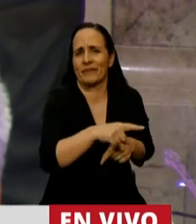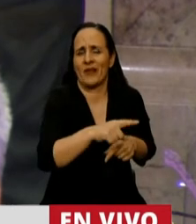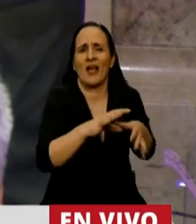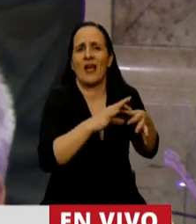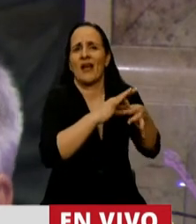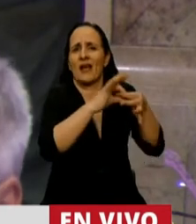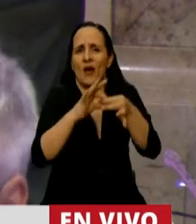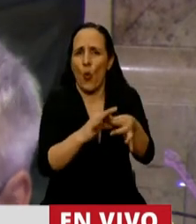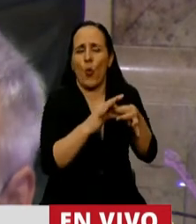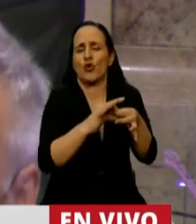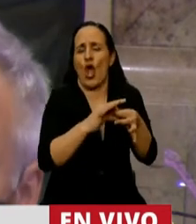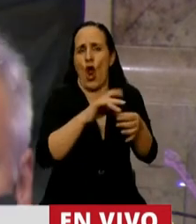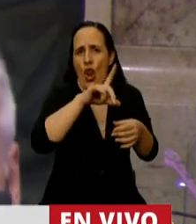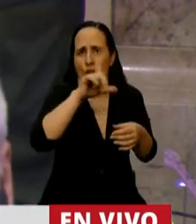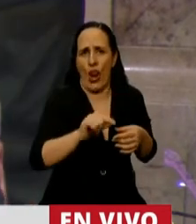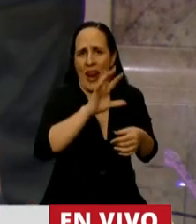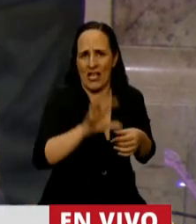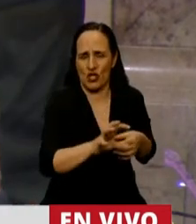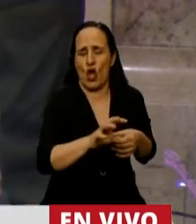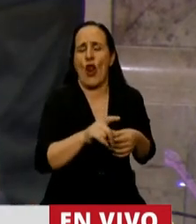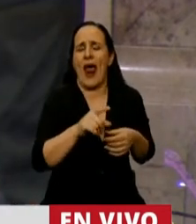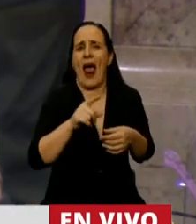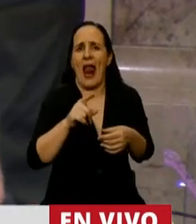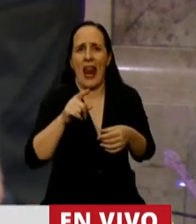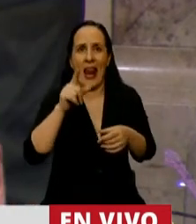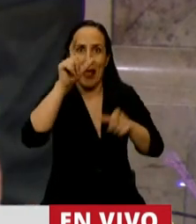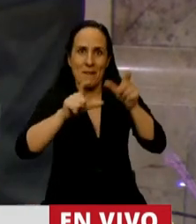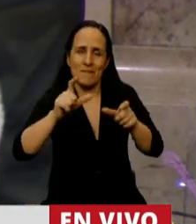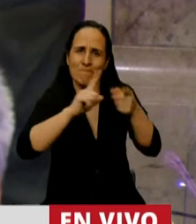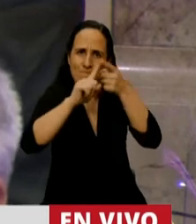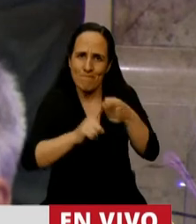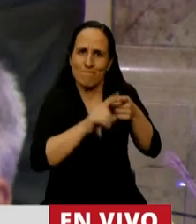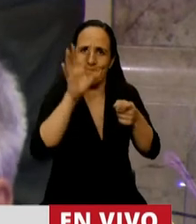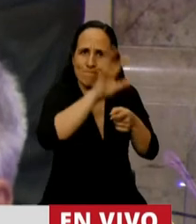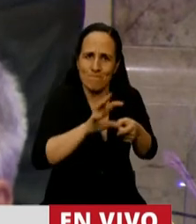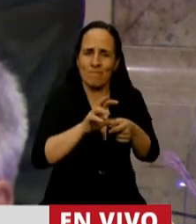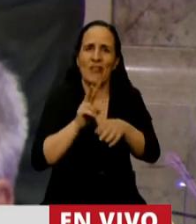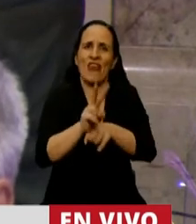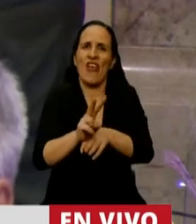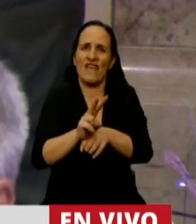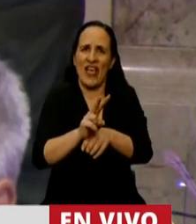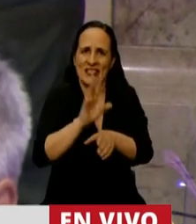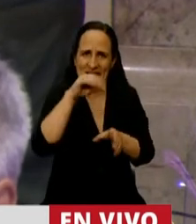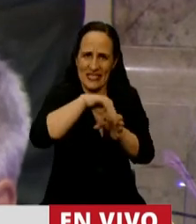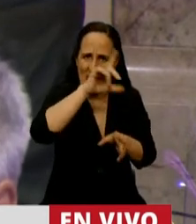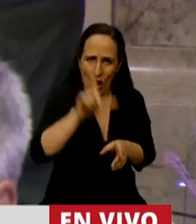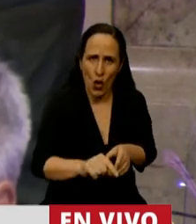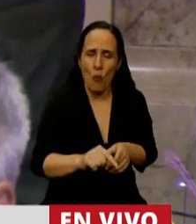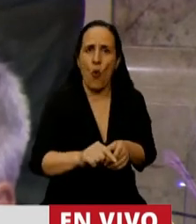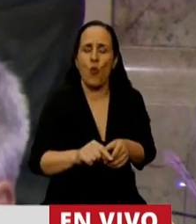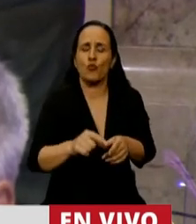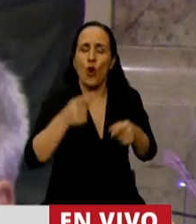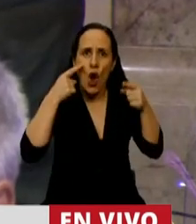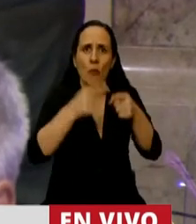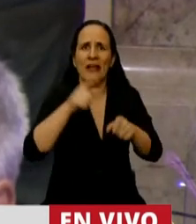Unión Nacional, afianzar la justicia, consolidar la paz interior, proveer a la defensa común, promover el bienestar general y asegurar